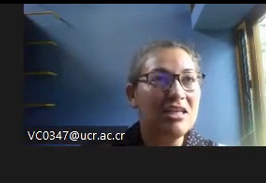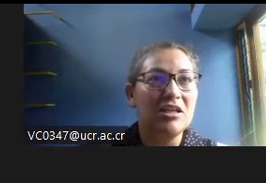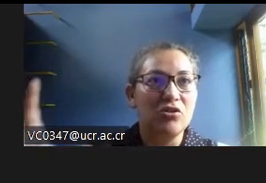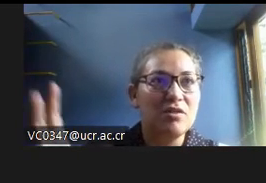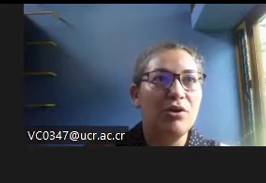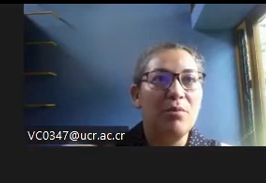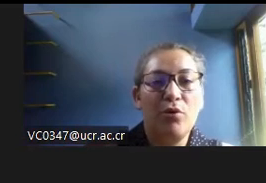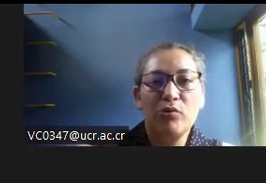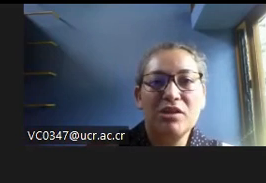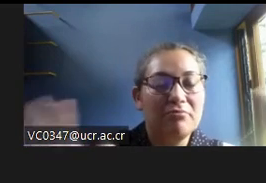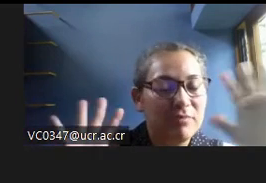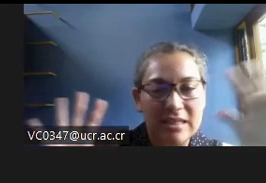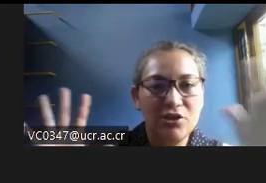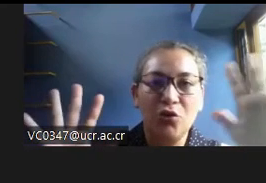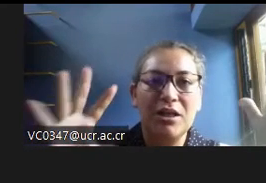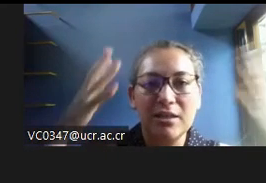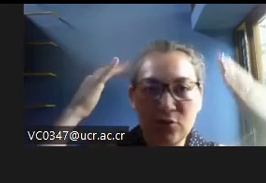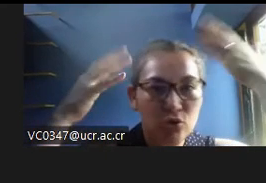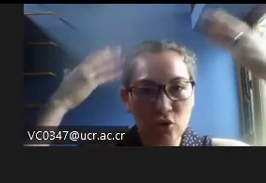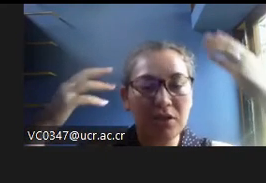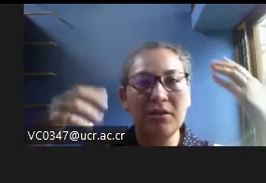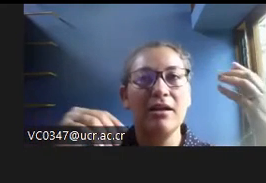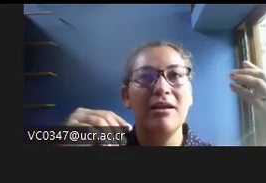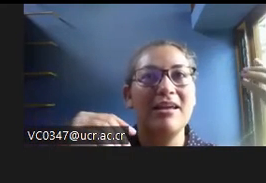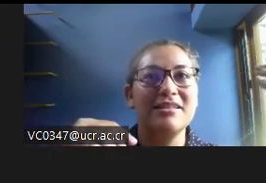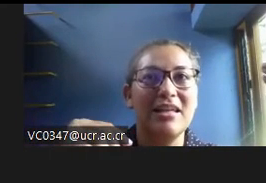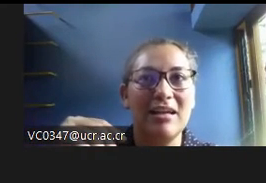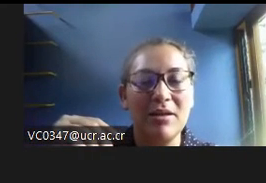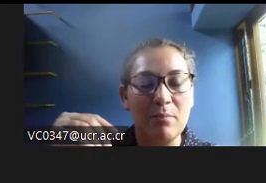tener, y entonces si por ejemplo va a usar, qué sé yo, ¿verdad? Aquí yo lo estoy